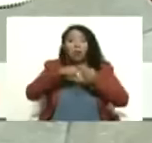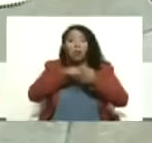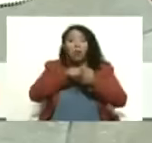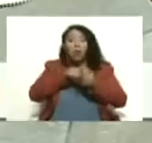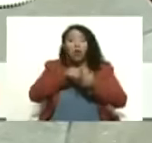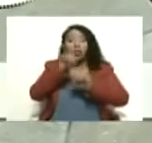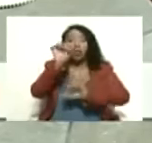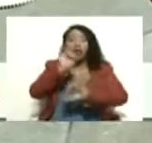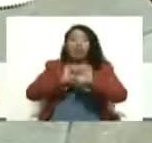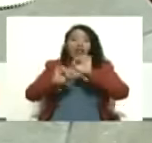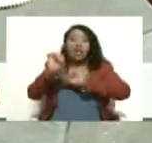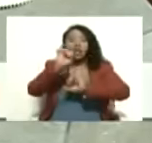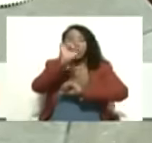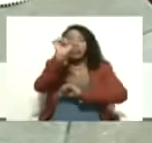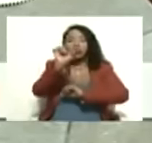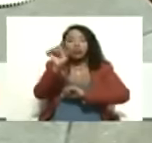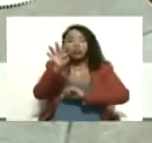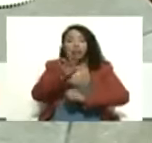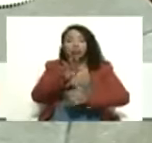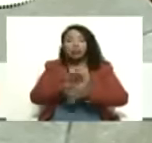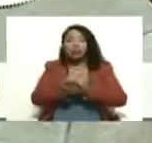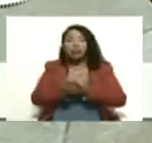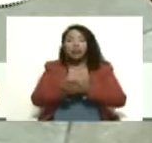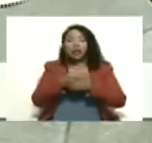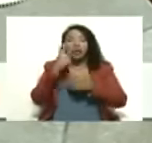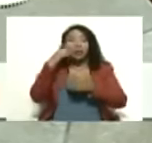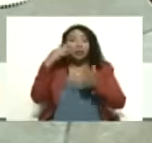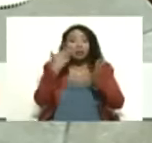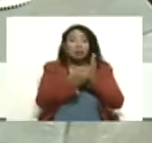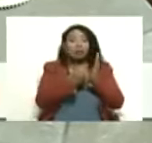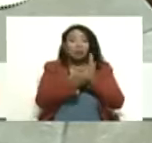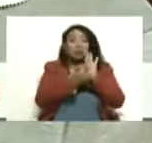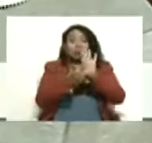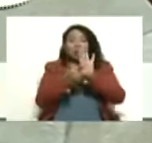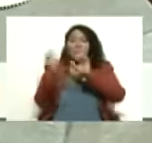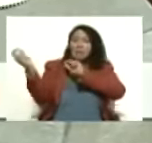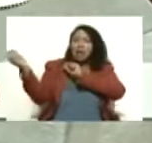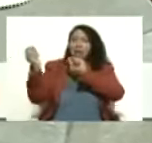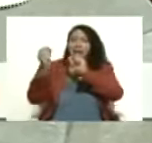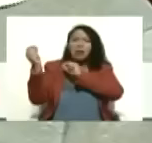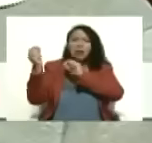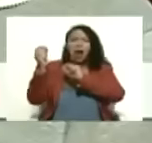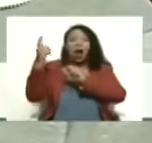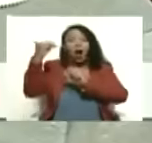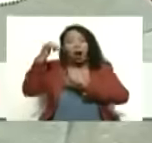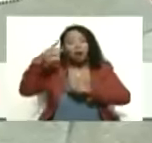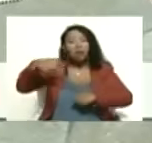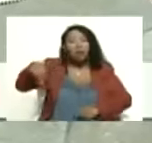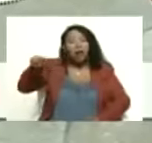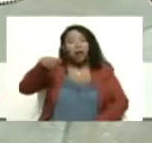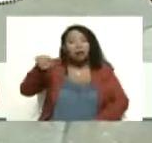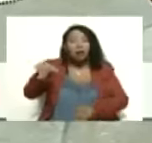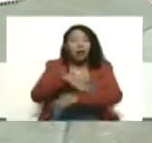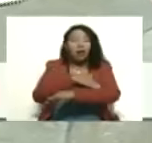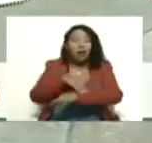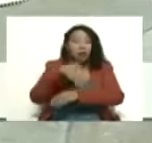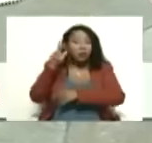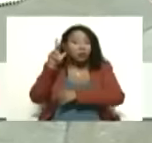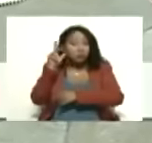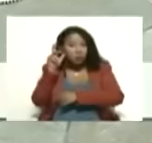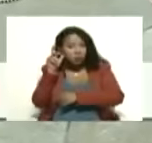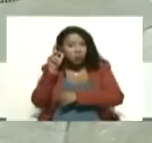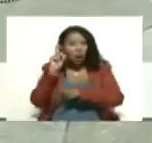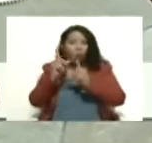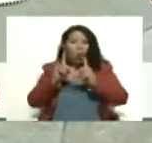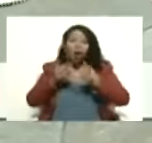defensa de la guayan equiba hemos visto la discusiones bueno que hay en las plazas en las calles en las escuelas